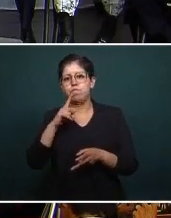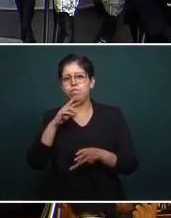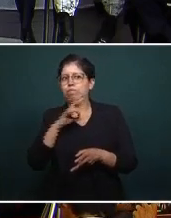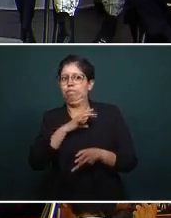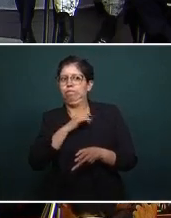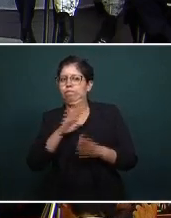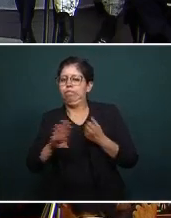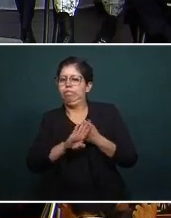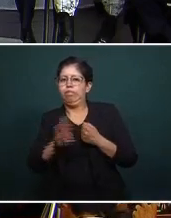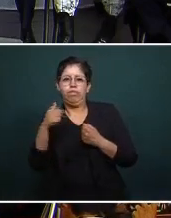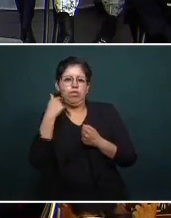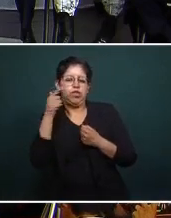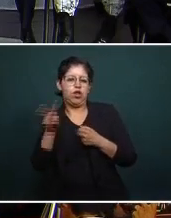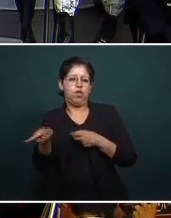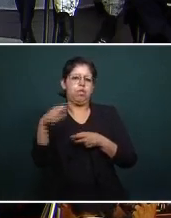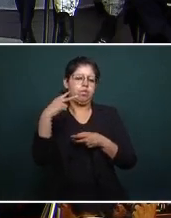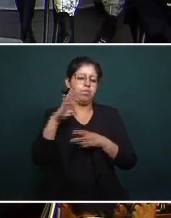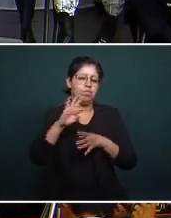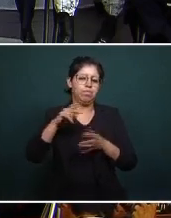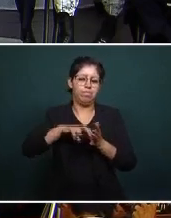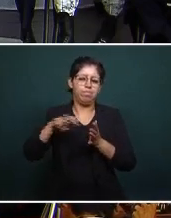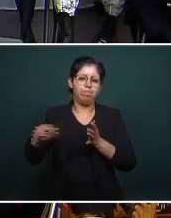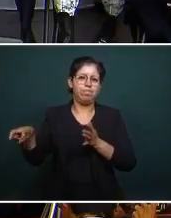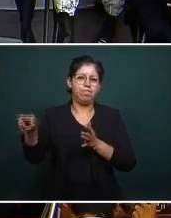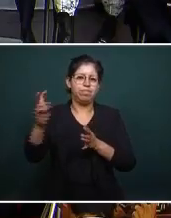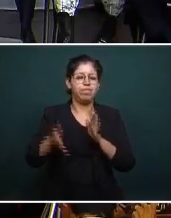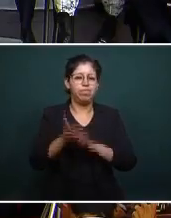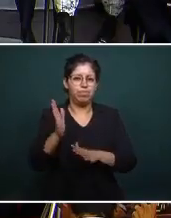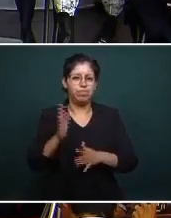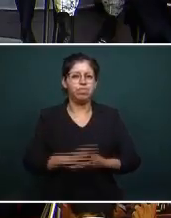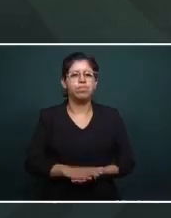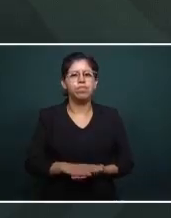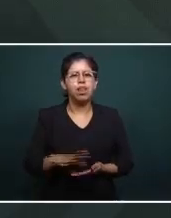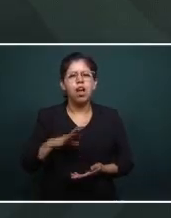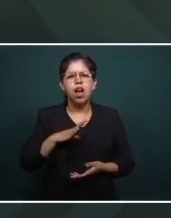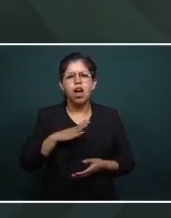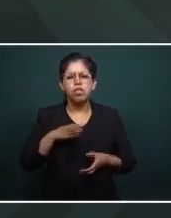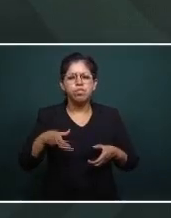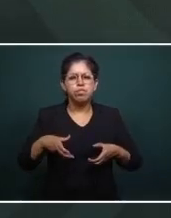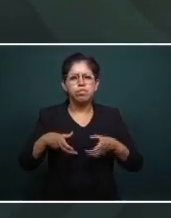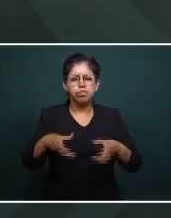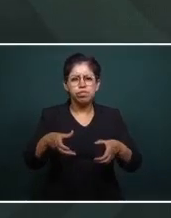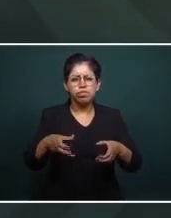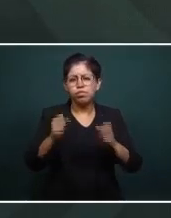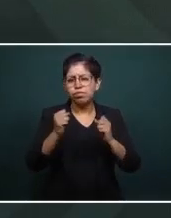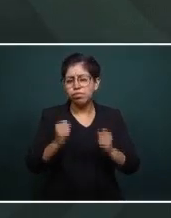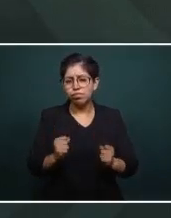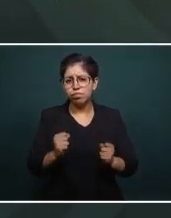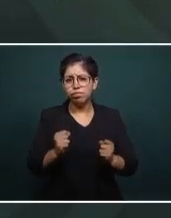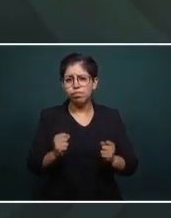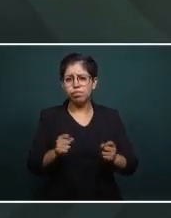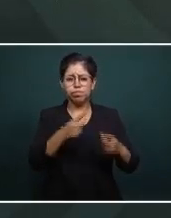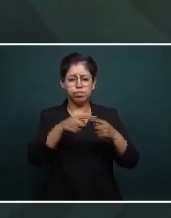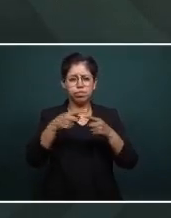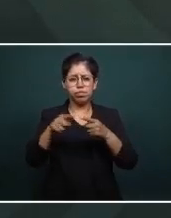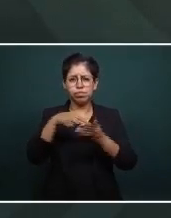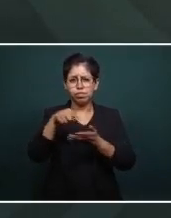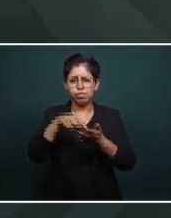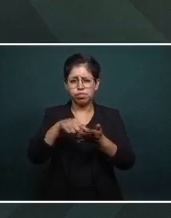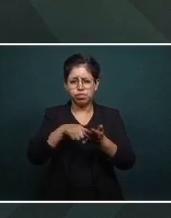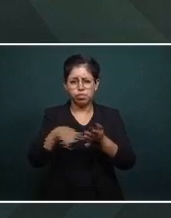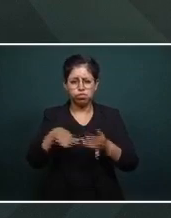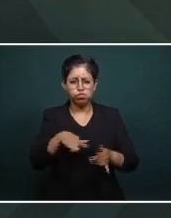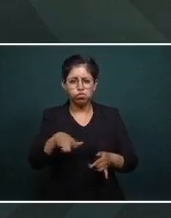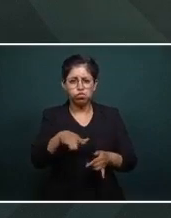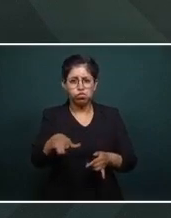Esto nos ha permitido ya también establecer corredores seguros, en donde tenemos varias rutas ya que tienen estos corredores seguros,